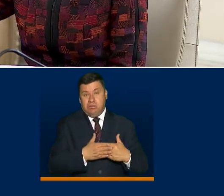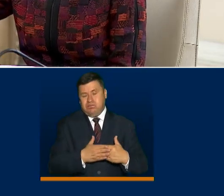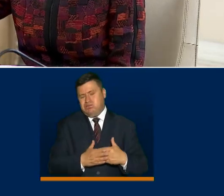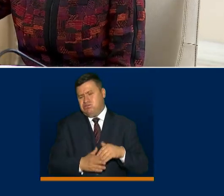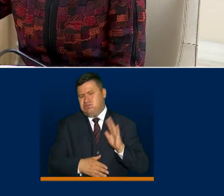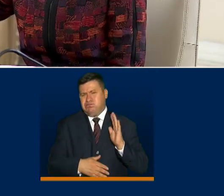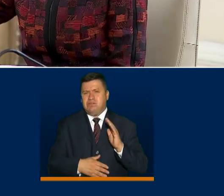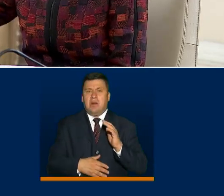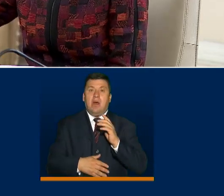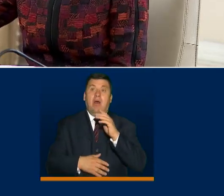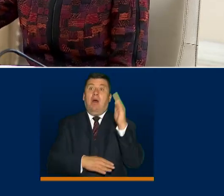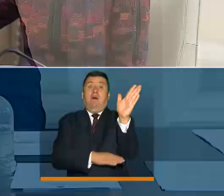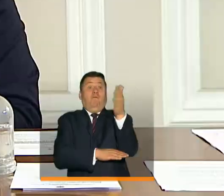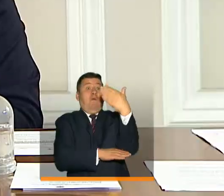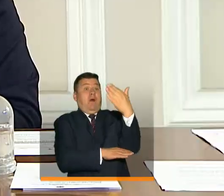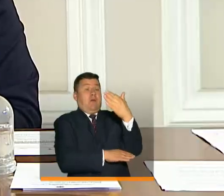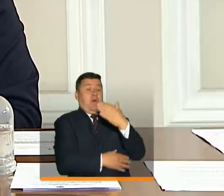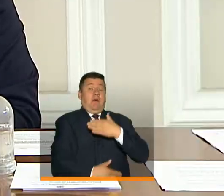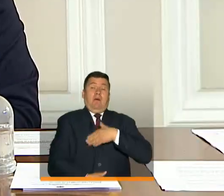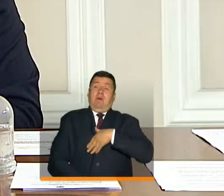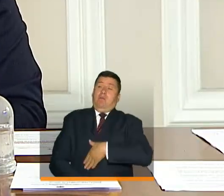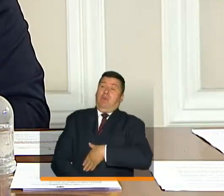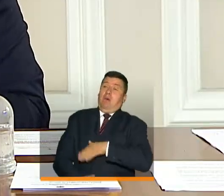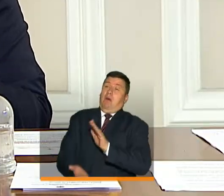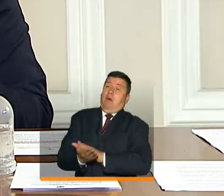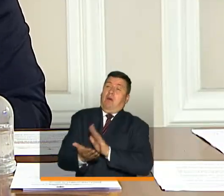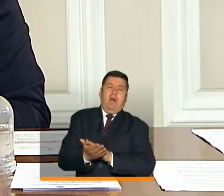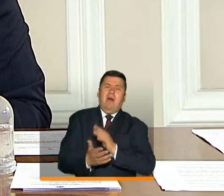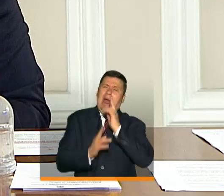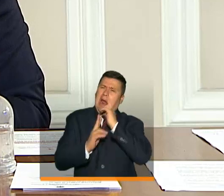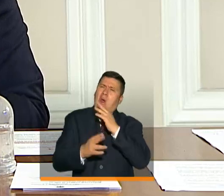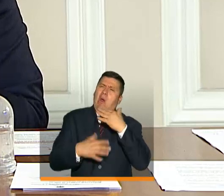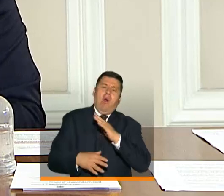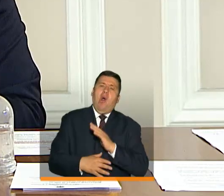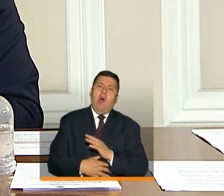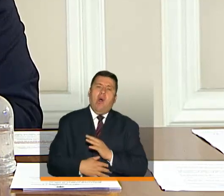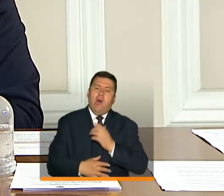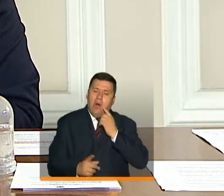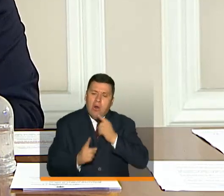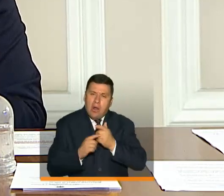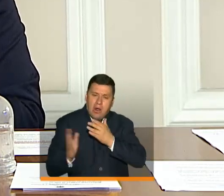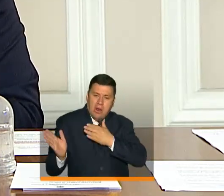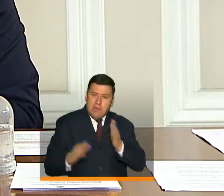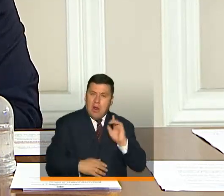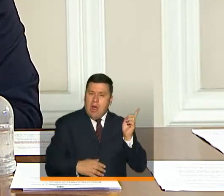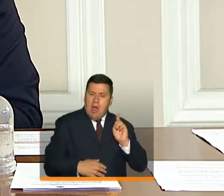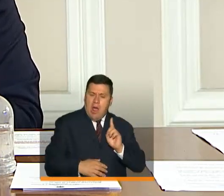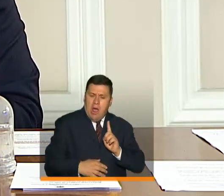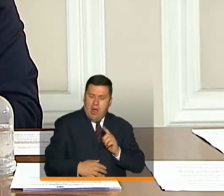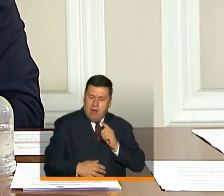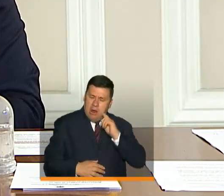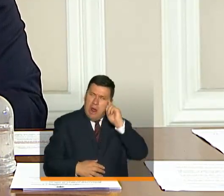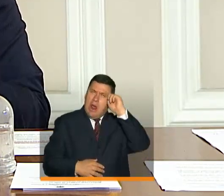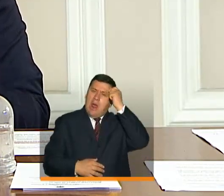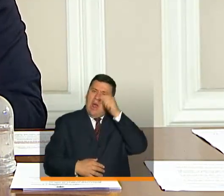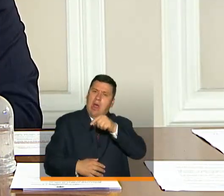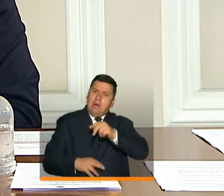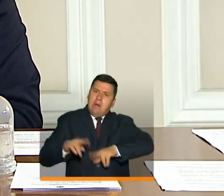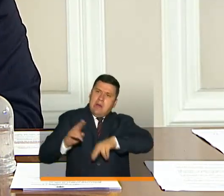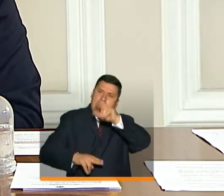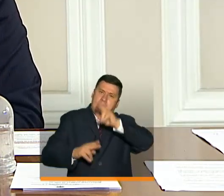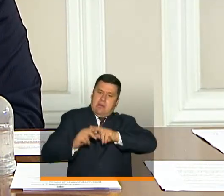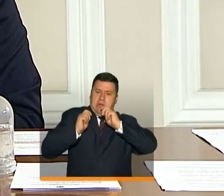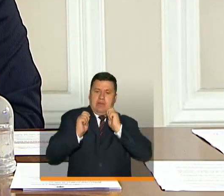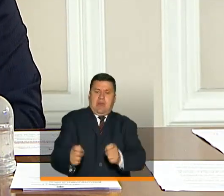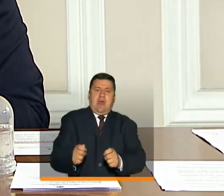de monumentos y reconocimientos a nuestros héroes, lo que queremos es que este plan bicentenario de infraestructura sea el gran